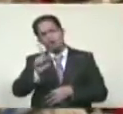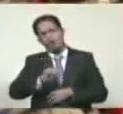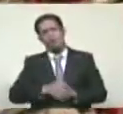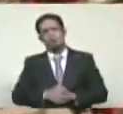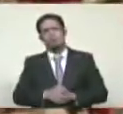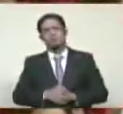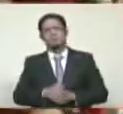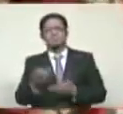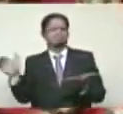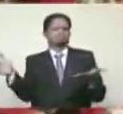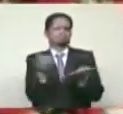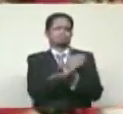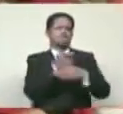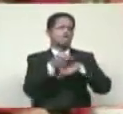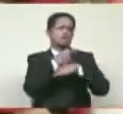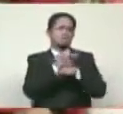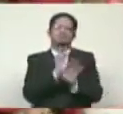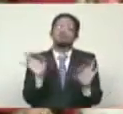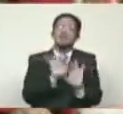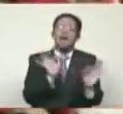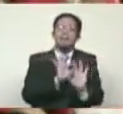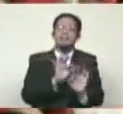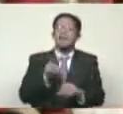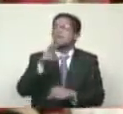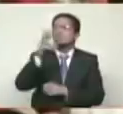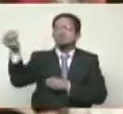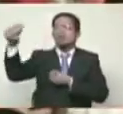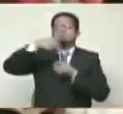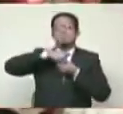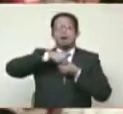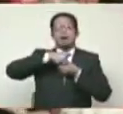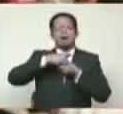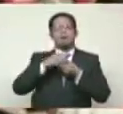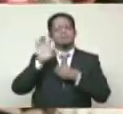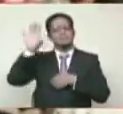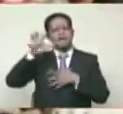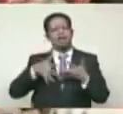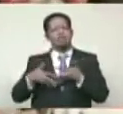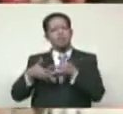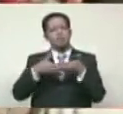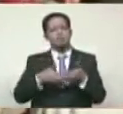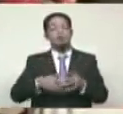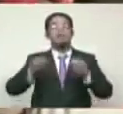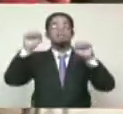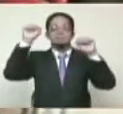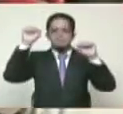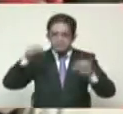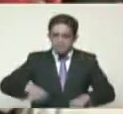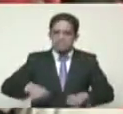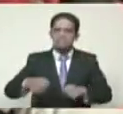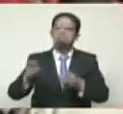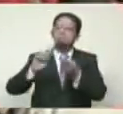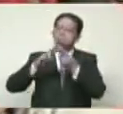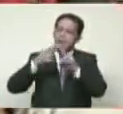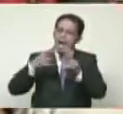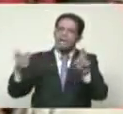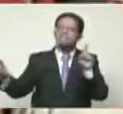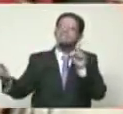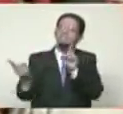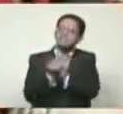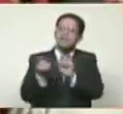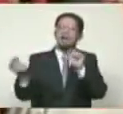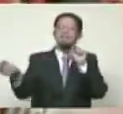No a la invasión gringa. Sí a la paz. Sí al diálogo. Sí a la